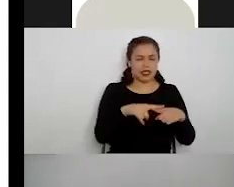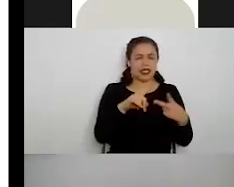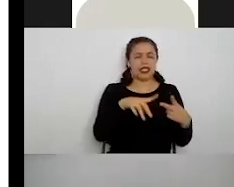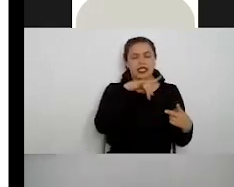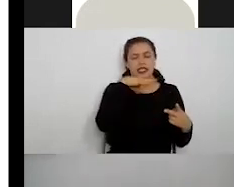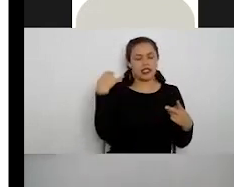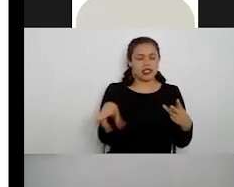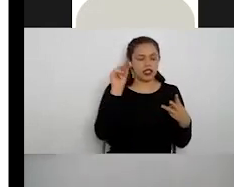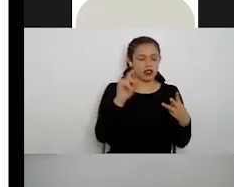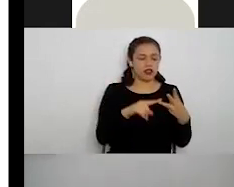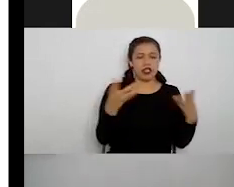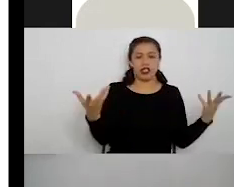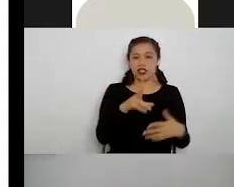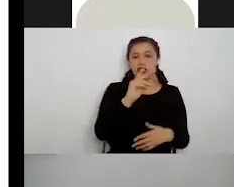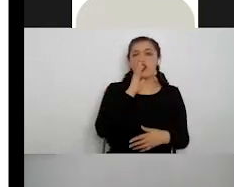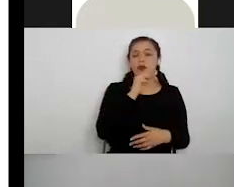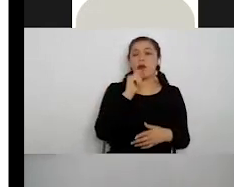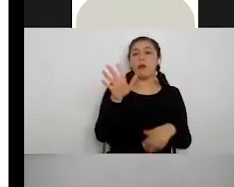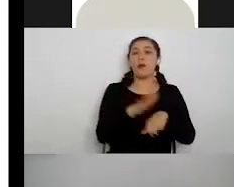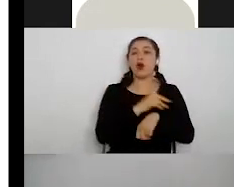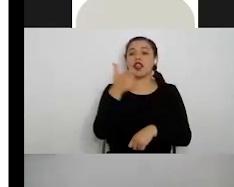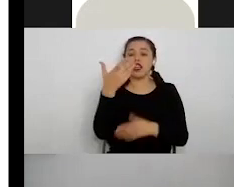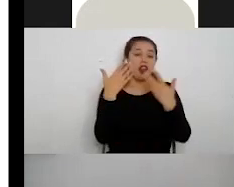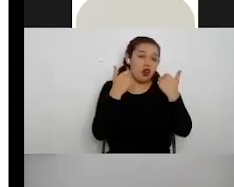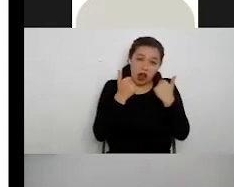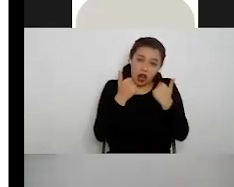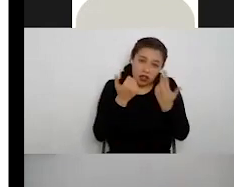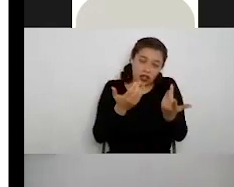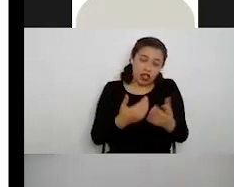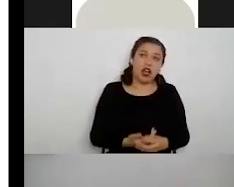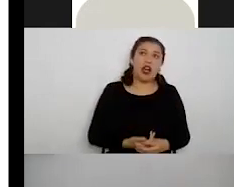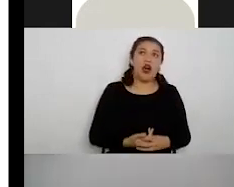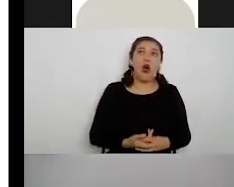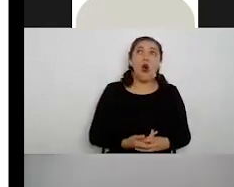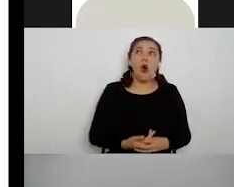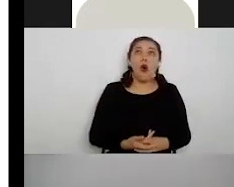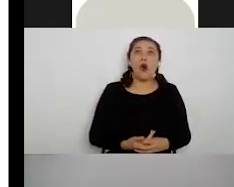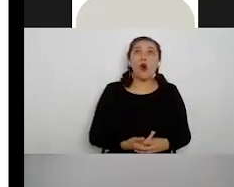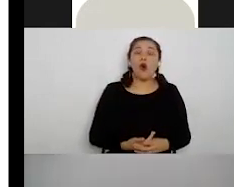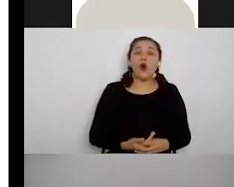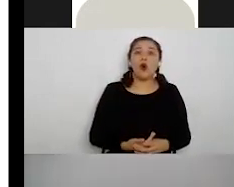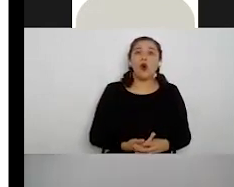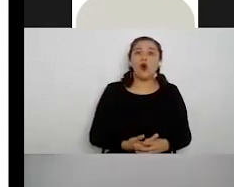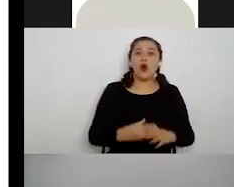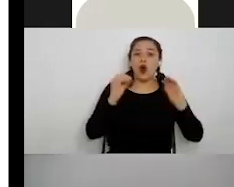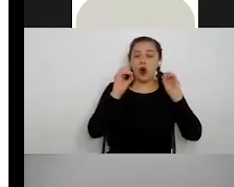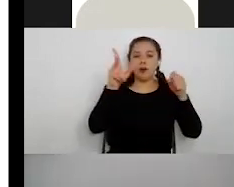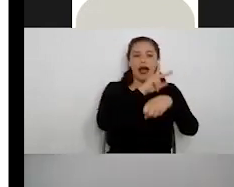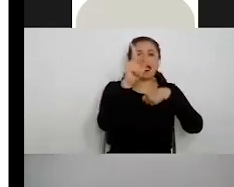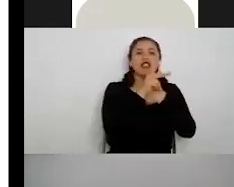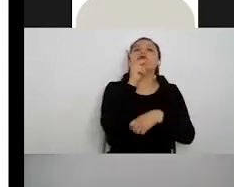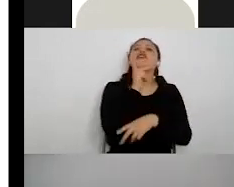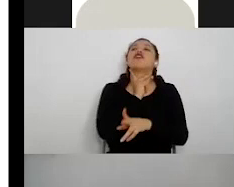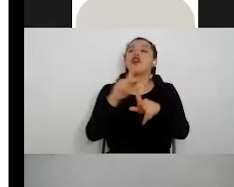y no lo pueden hacer porque no tienen los recursos o porque no tienen la posibilidad de ser países petroleros que permitan